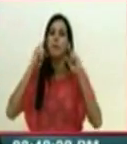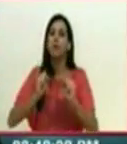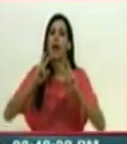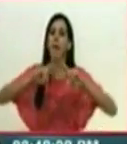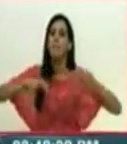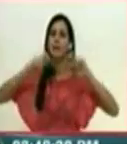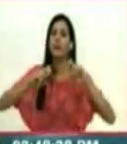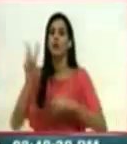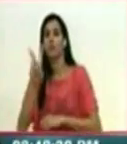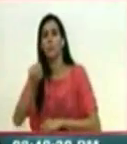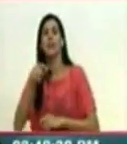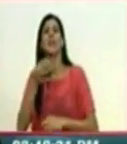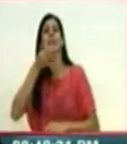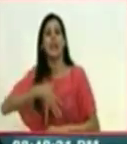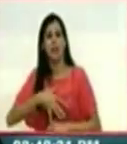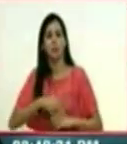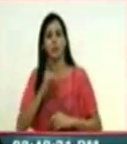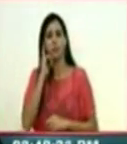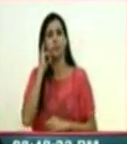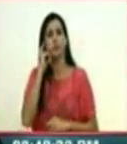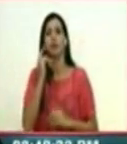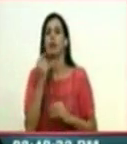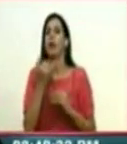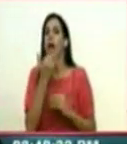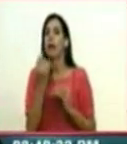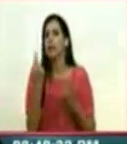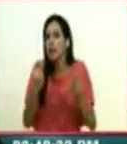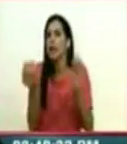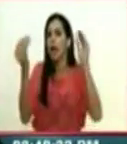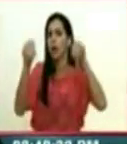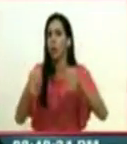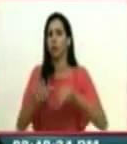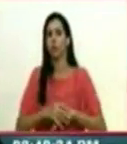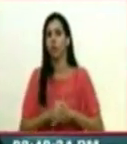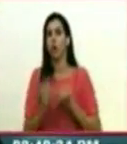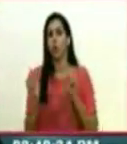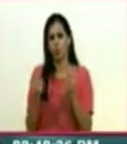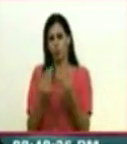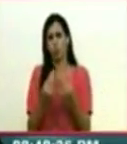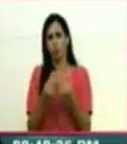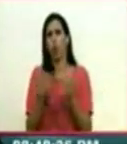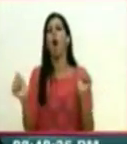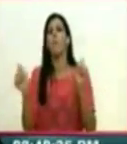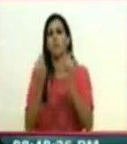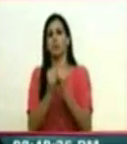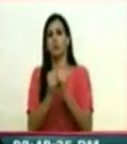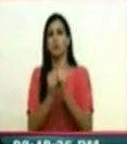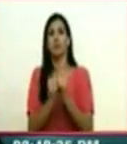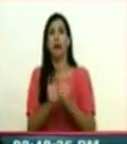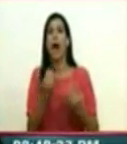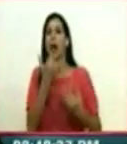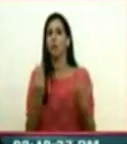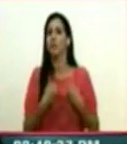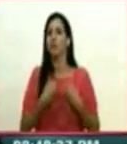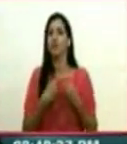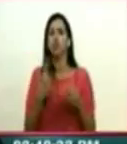e italianos. Vamos a llegar a acuerdos, como lo decíamos, con los compañeros, pero que deben ser letra viva, no un